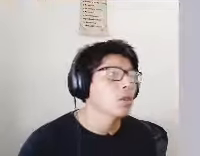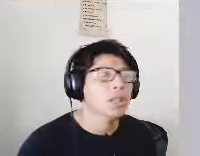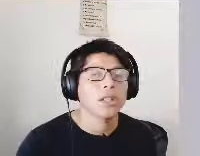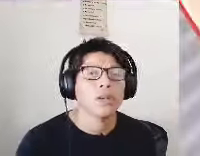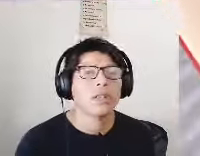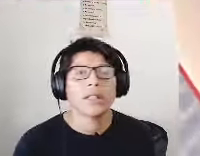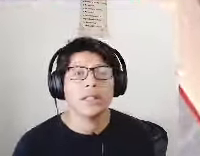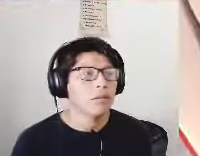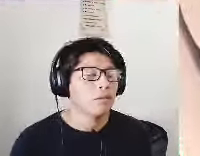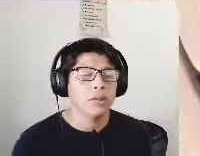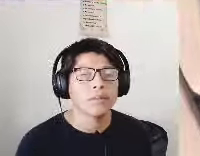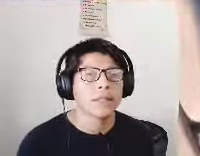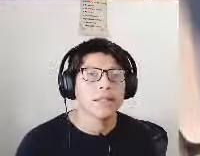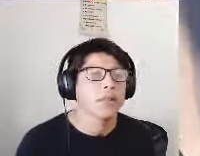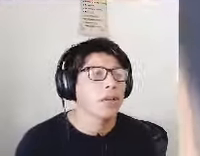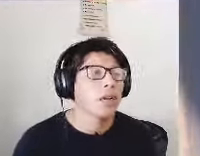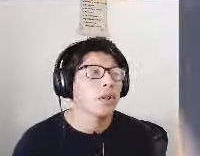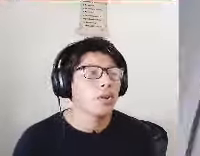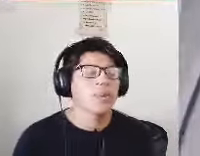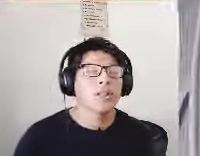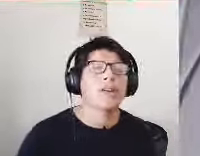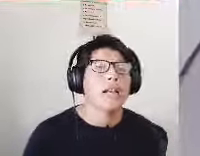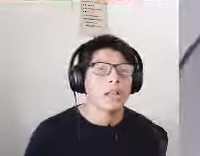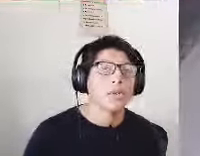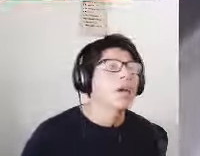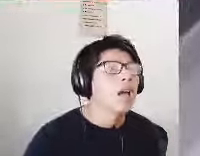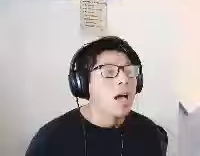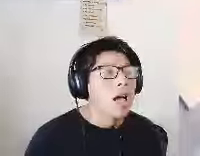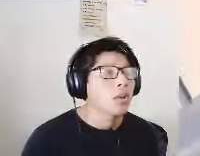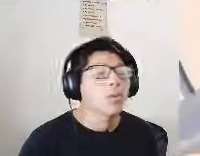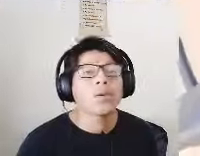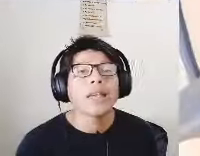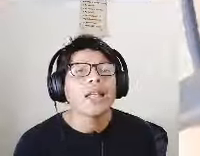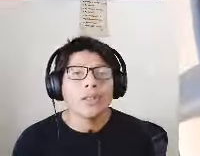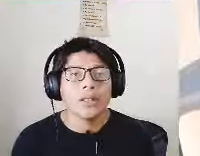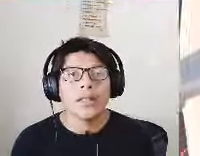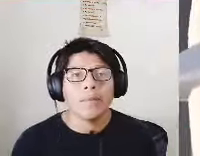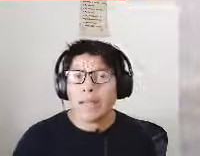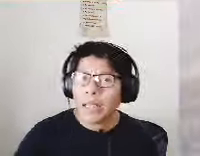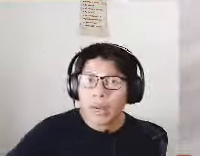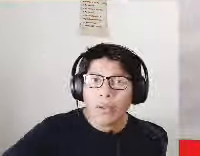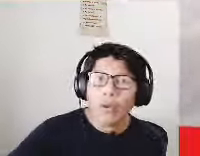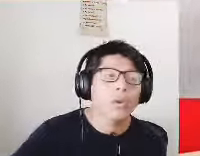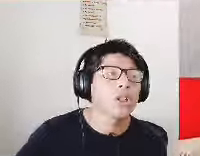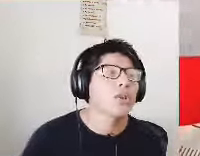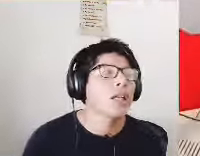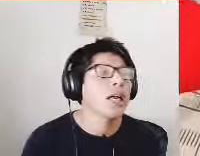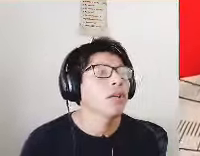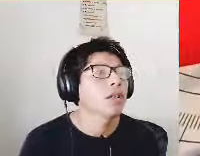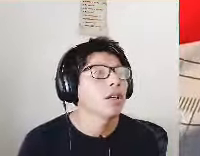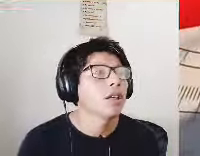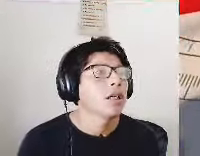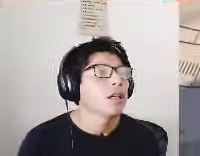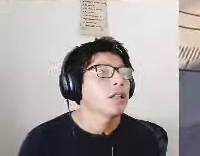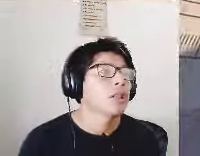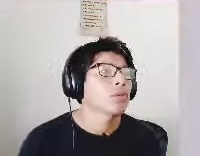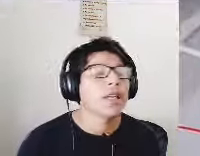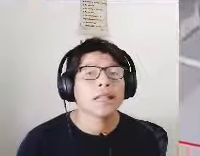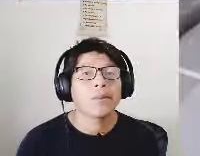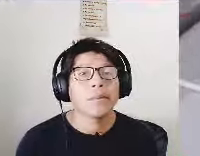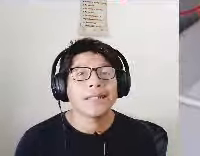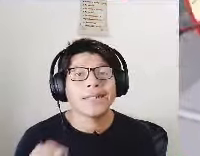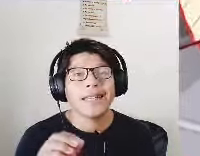todos los días durante su administración anduvo trabajando, anduvo viendo este tema, que el cual no lo hizo de lado, y